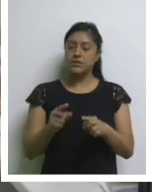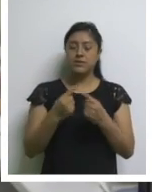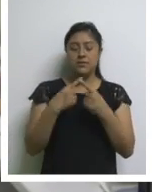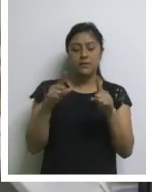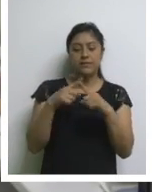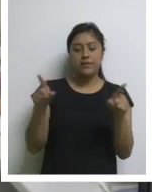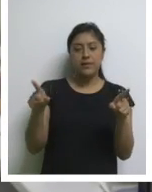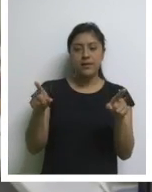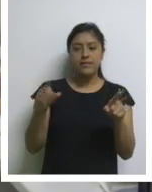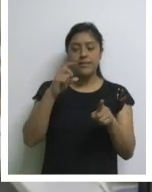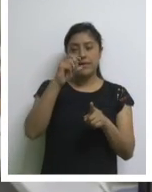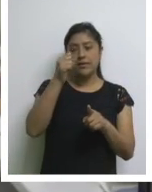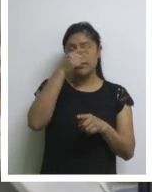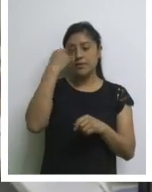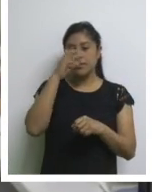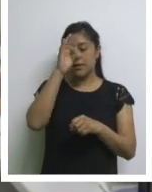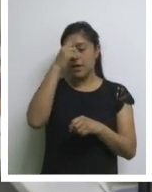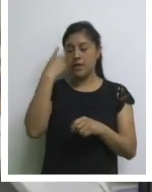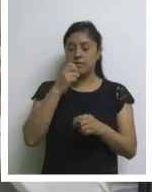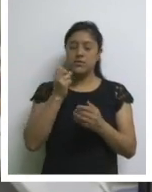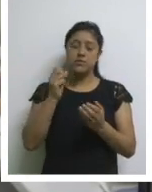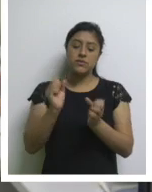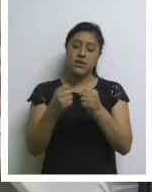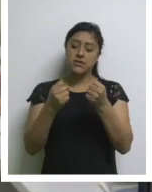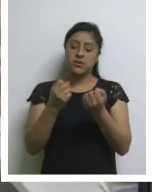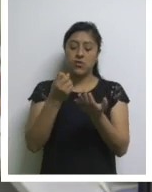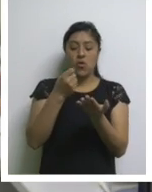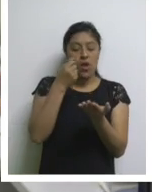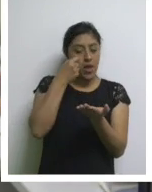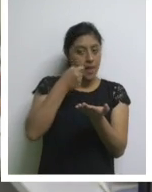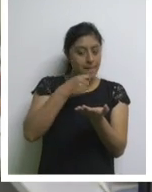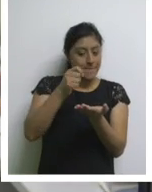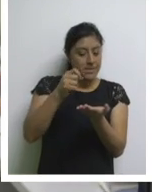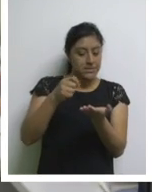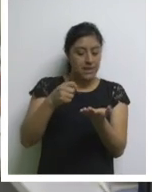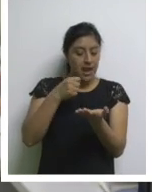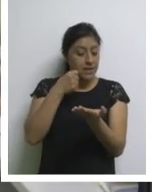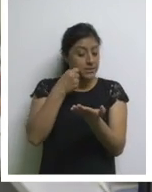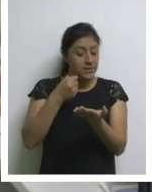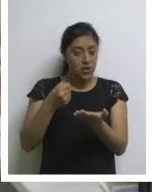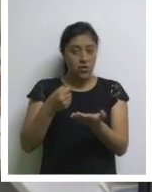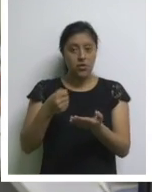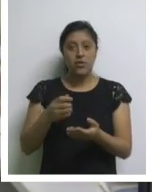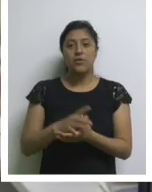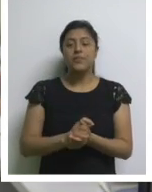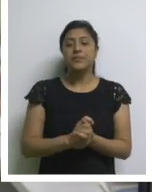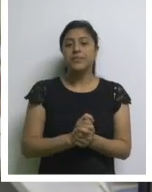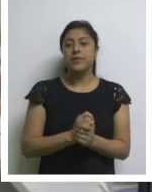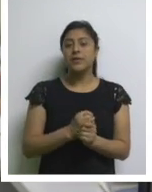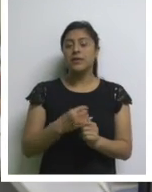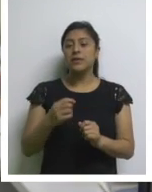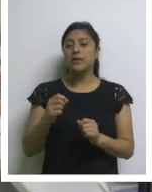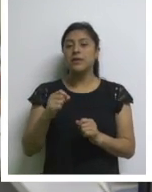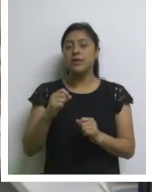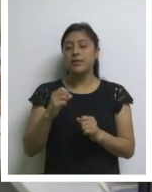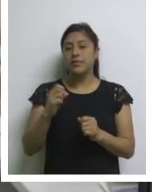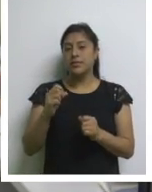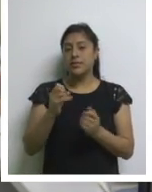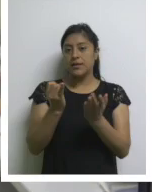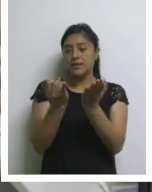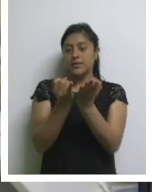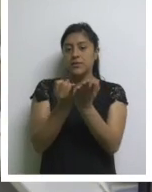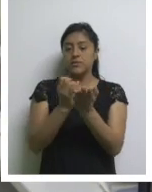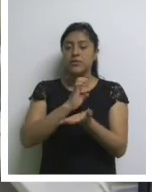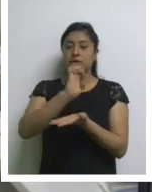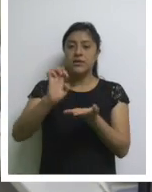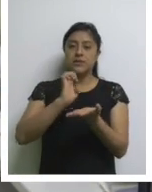en determinados casos ellos están siguiendo en investigación. En el caso del MINEX, pues es para identificar personas